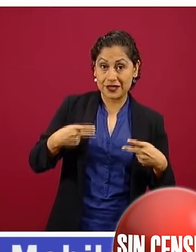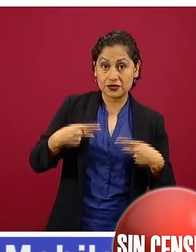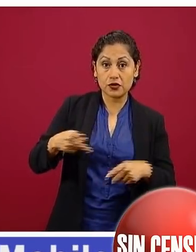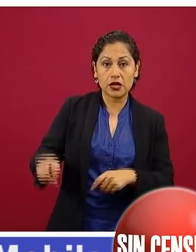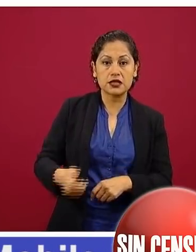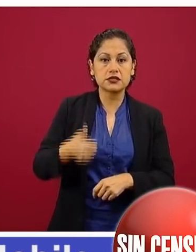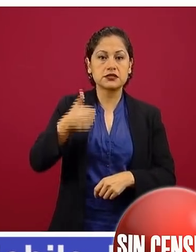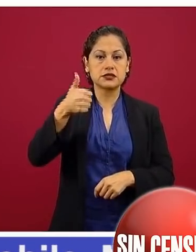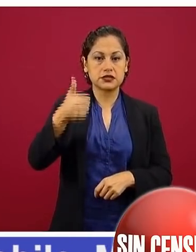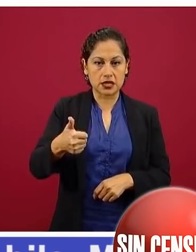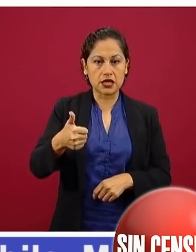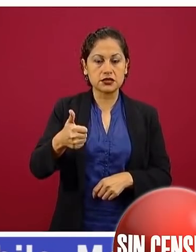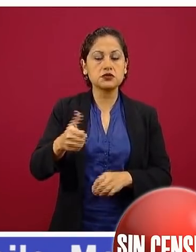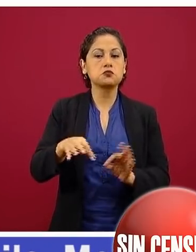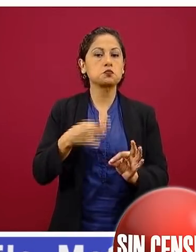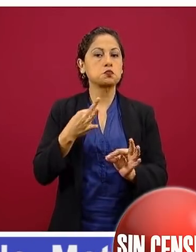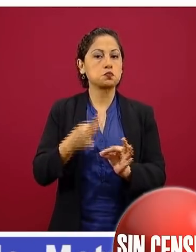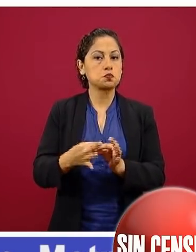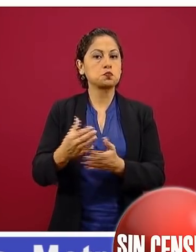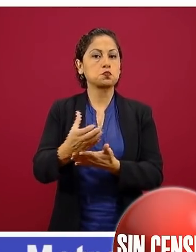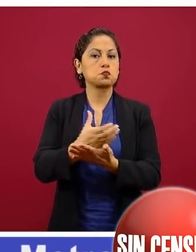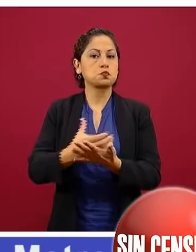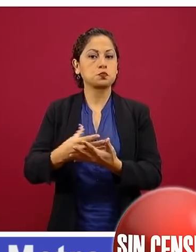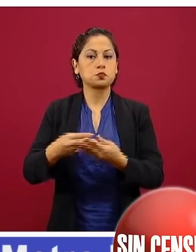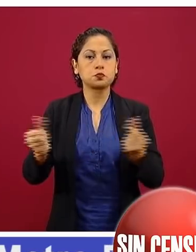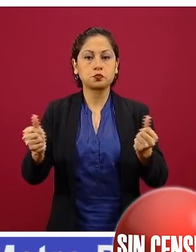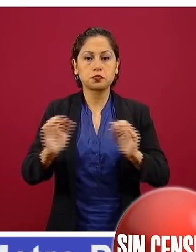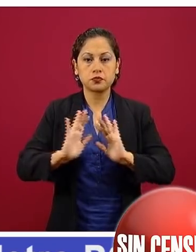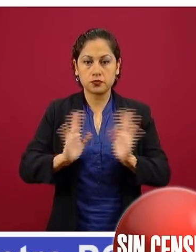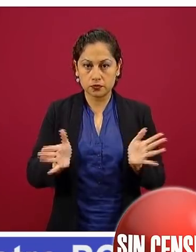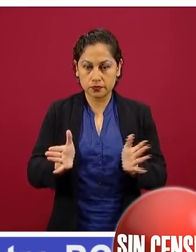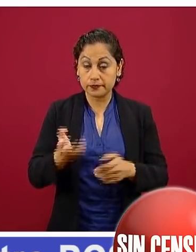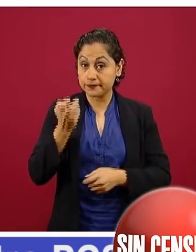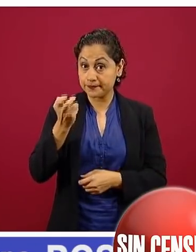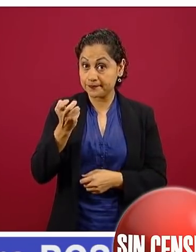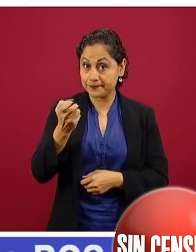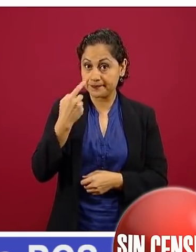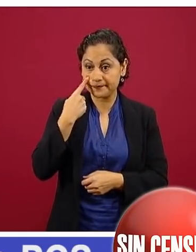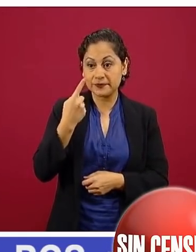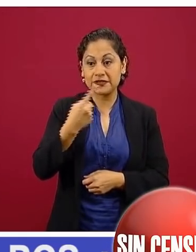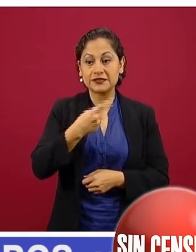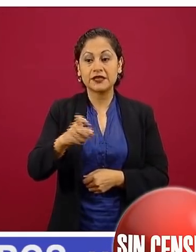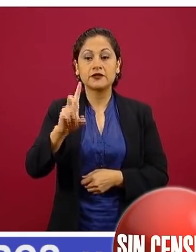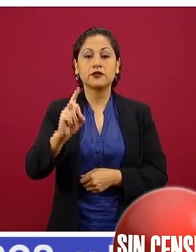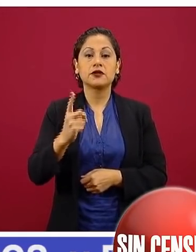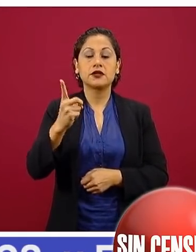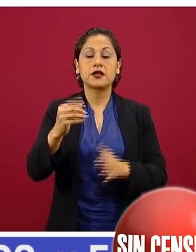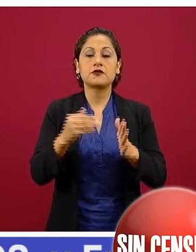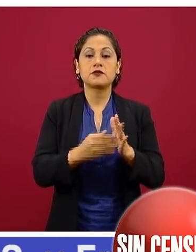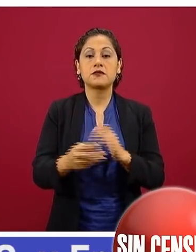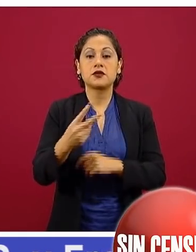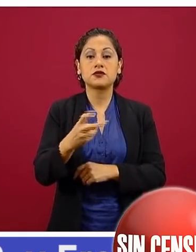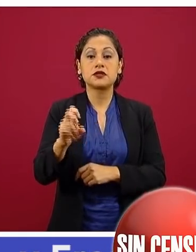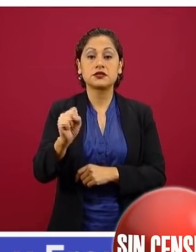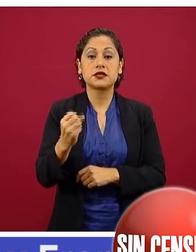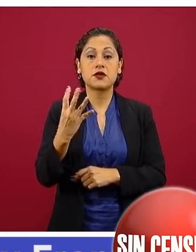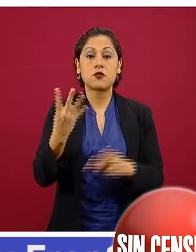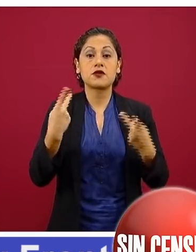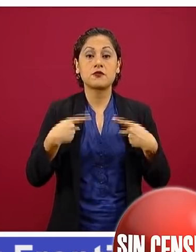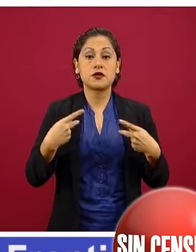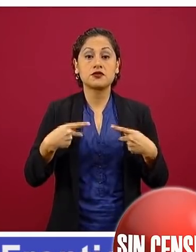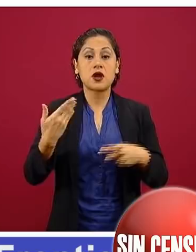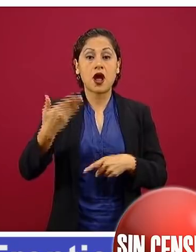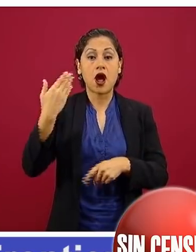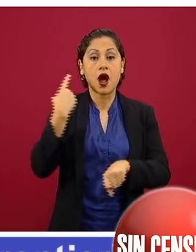estado hospitalizadas se han recuperado. Esto quiere decir 131.264 personas tuvieron